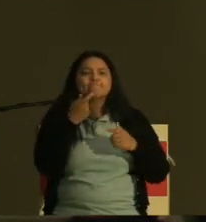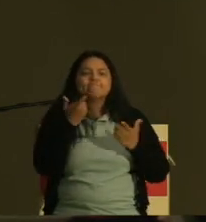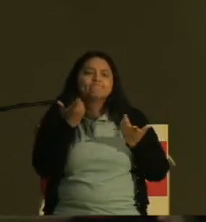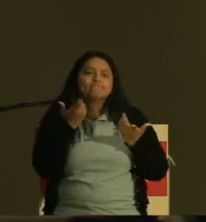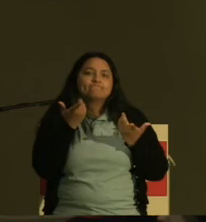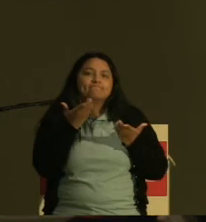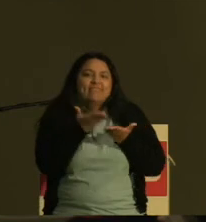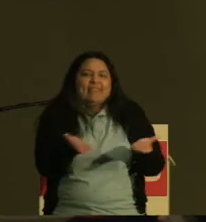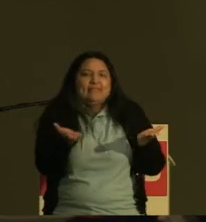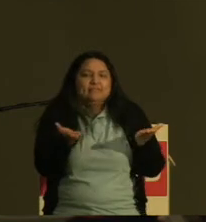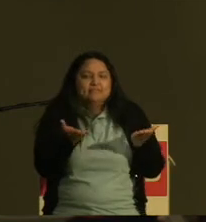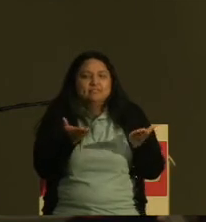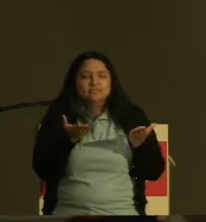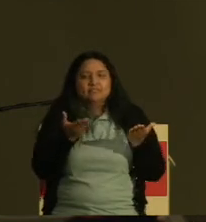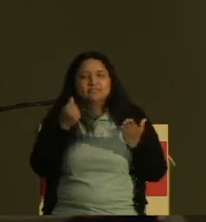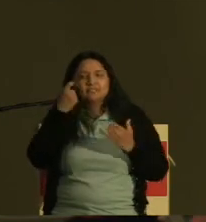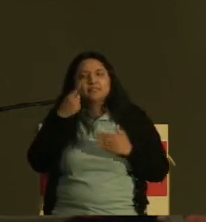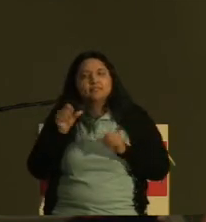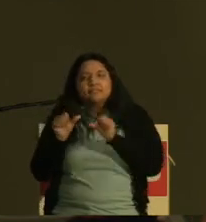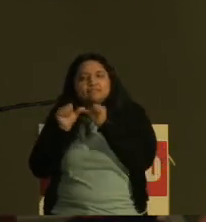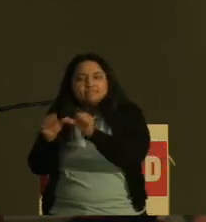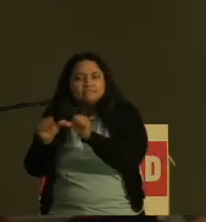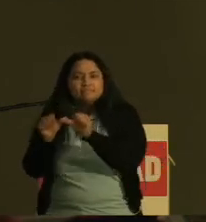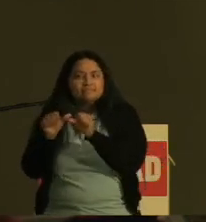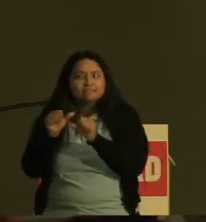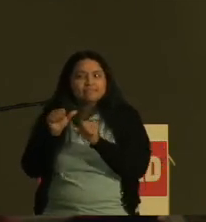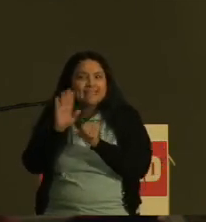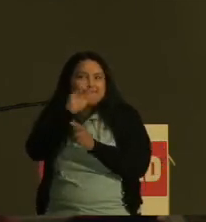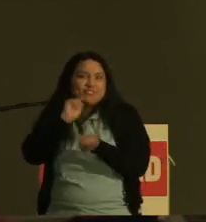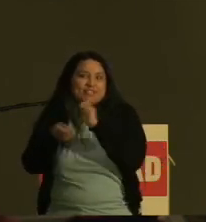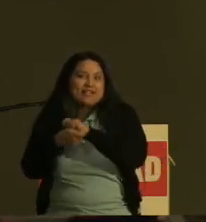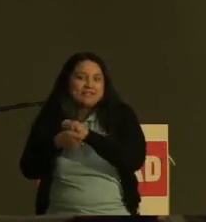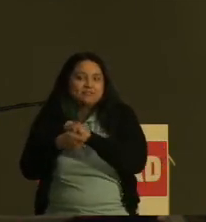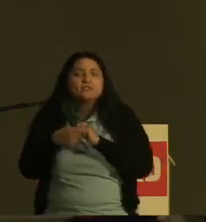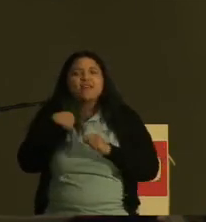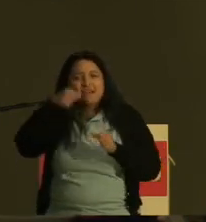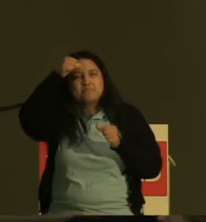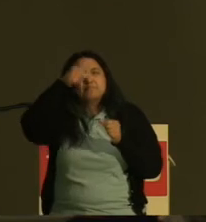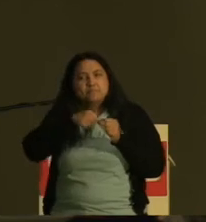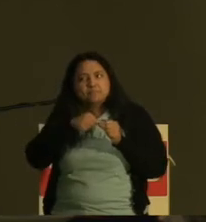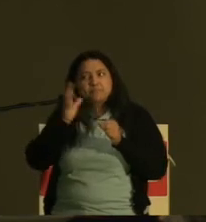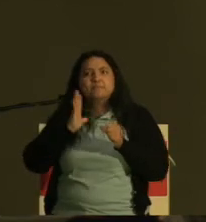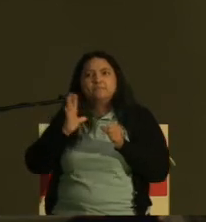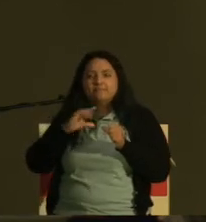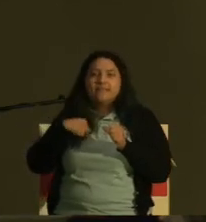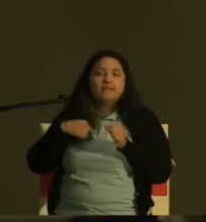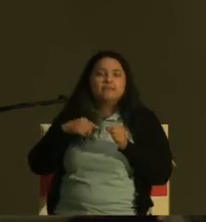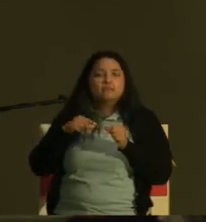Porque está en un lugar que no se ha movido. Porque yo recuerdo cuando hice la primera